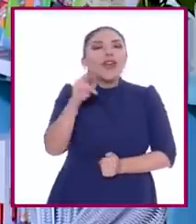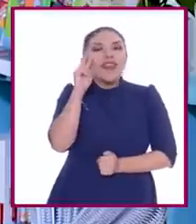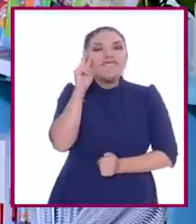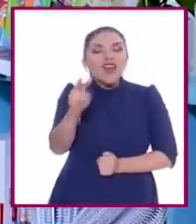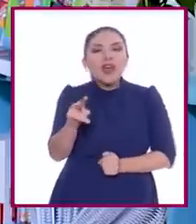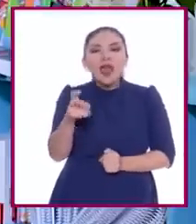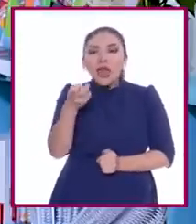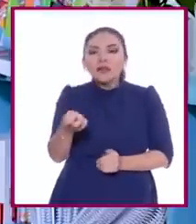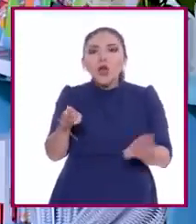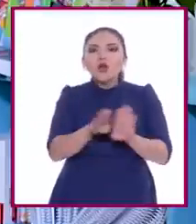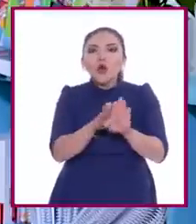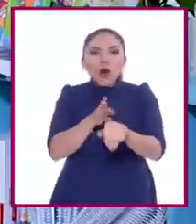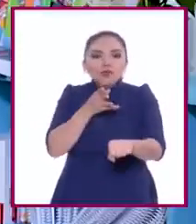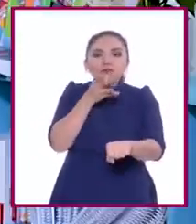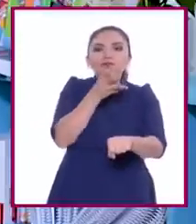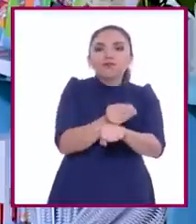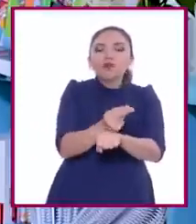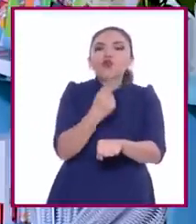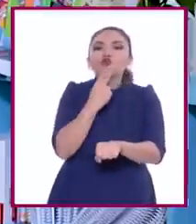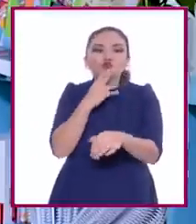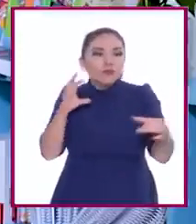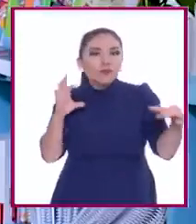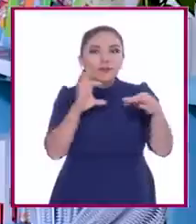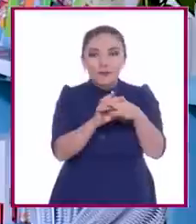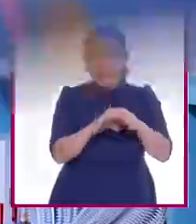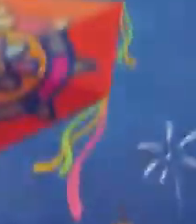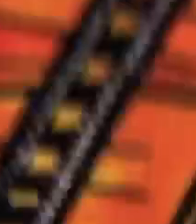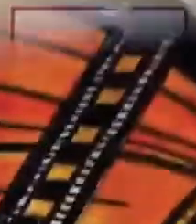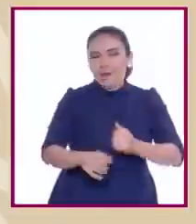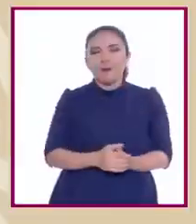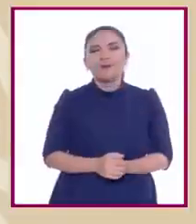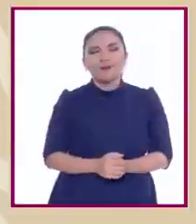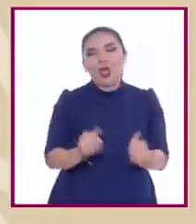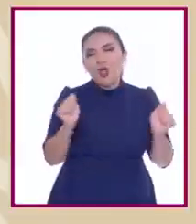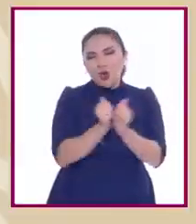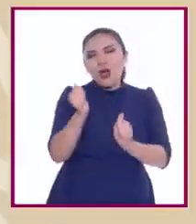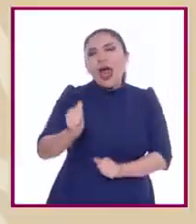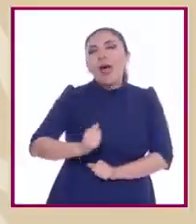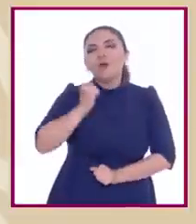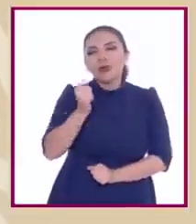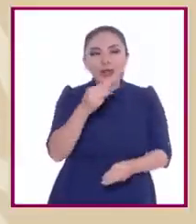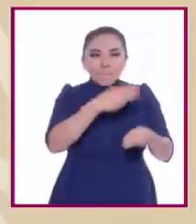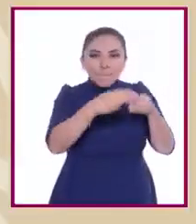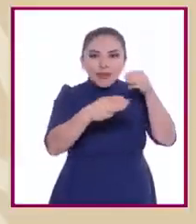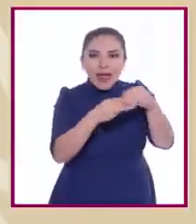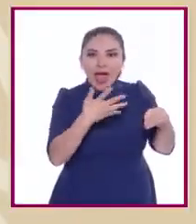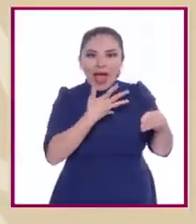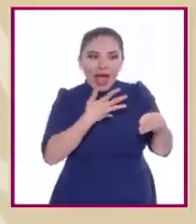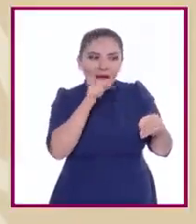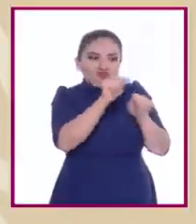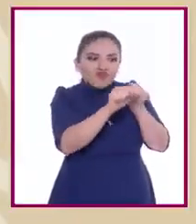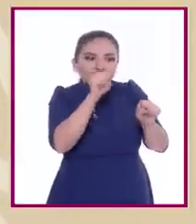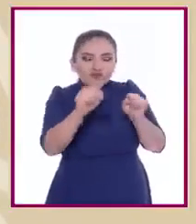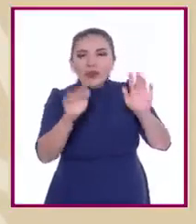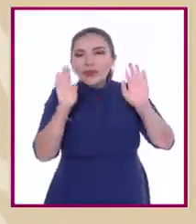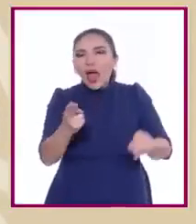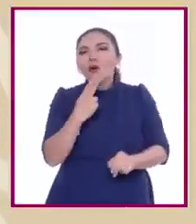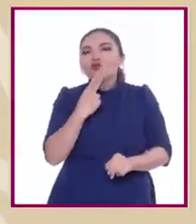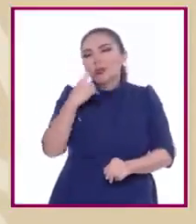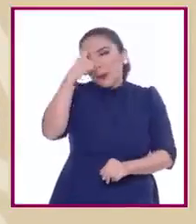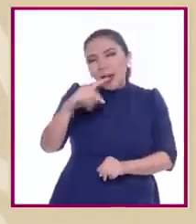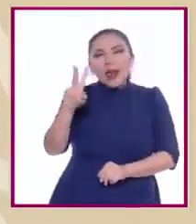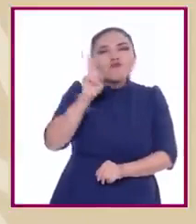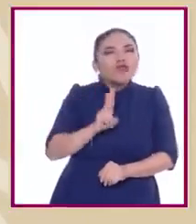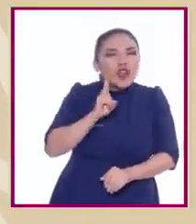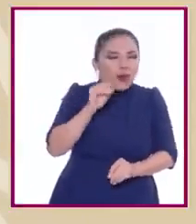se ve su aplicación. Porque, por ejemplo, aprovechando los materiales que los niños tienen a la mano, que han